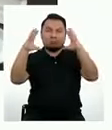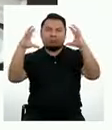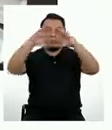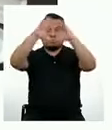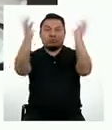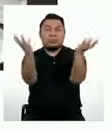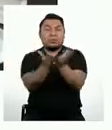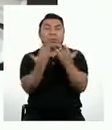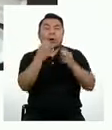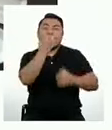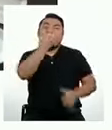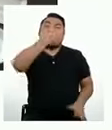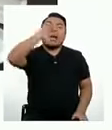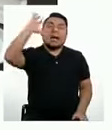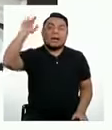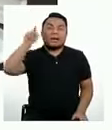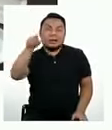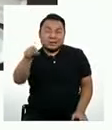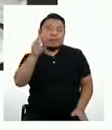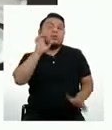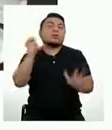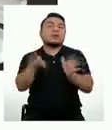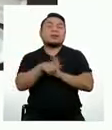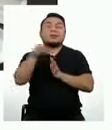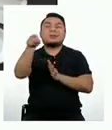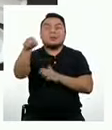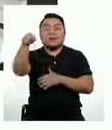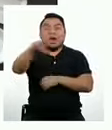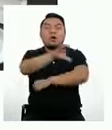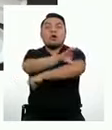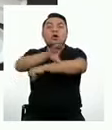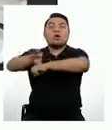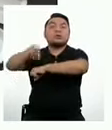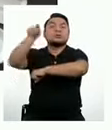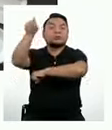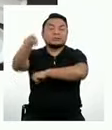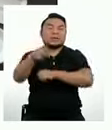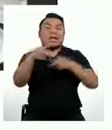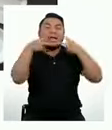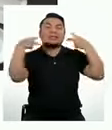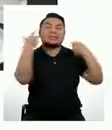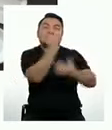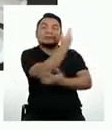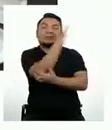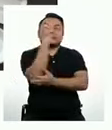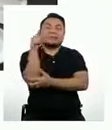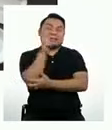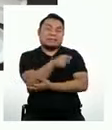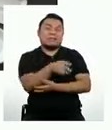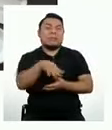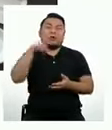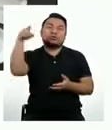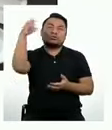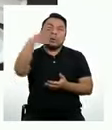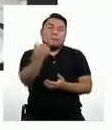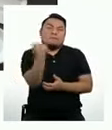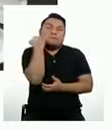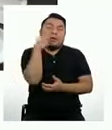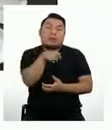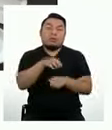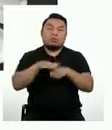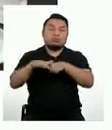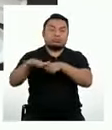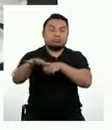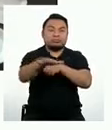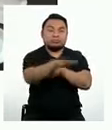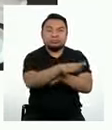en regiones calientes, como por ejemplo en nuestra costa y selva, lo cual es una amenaza para